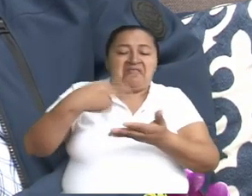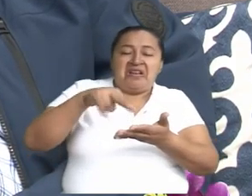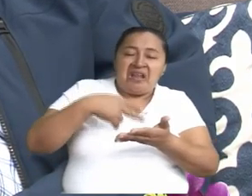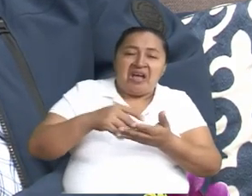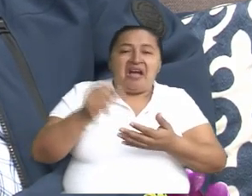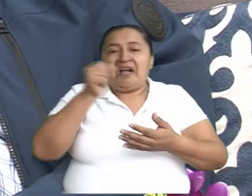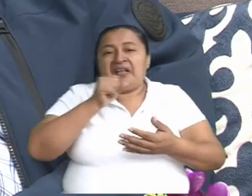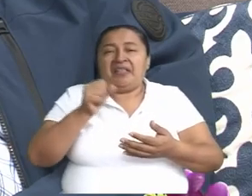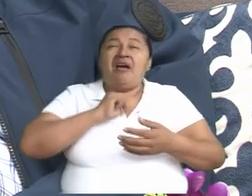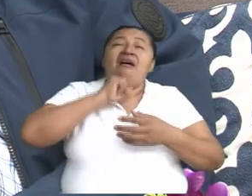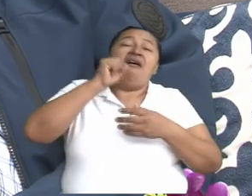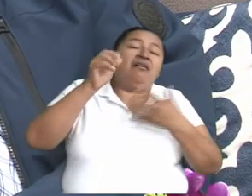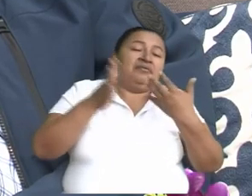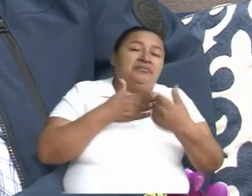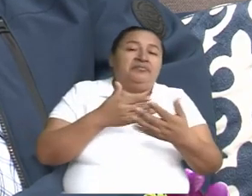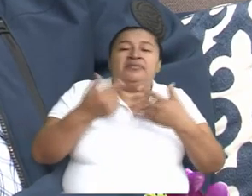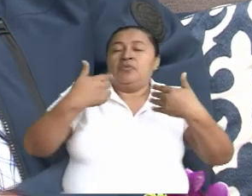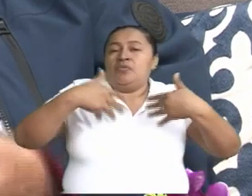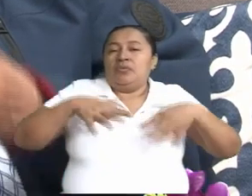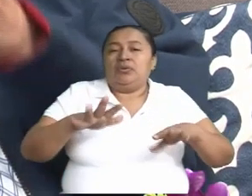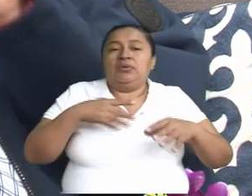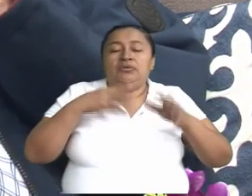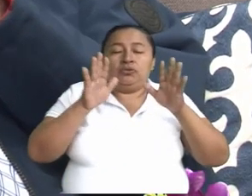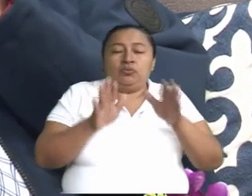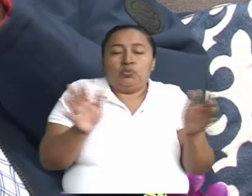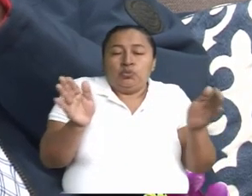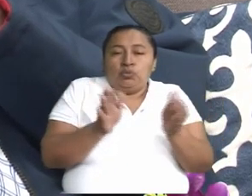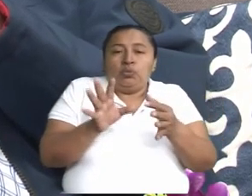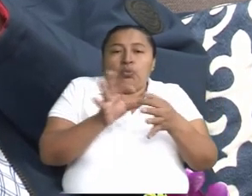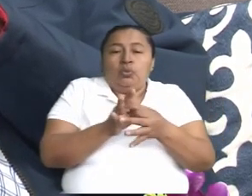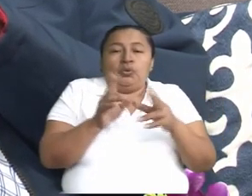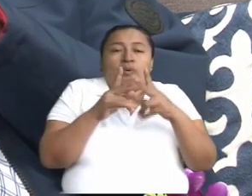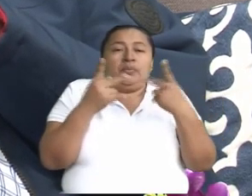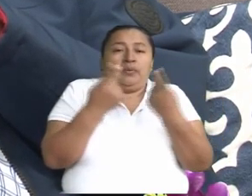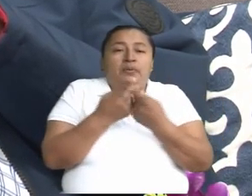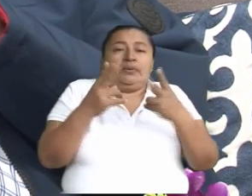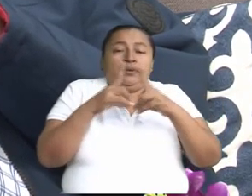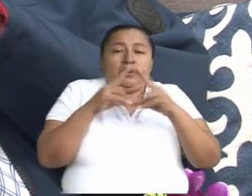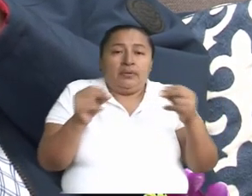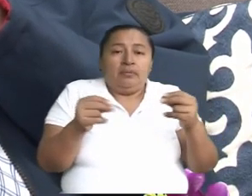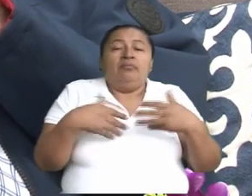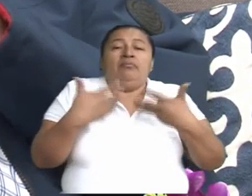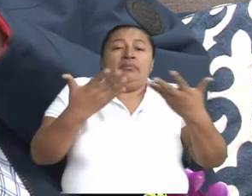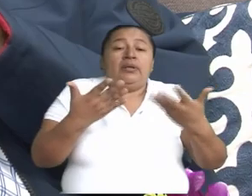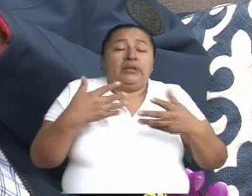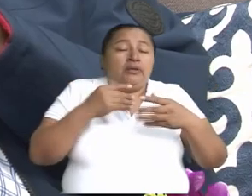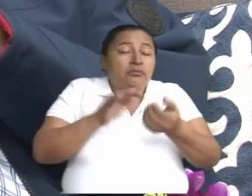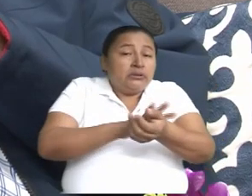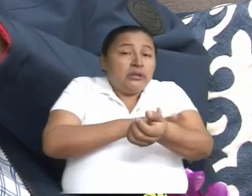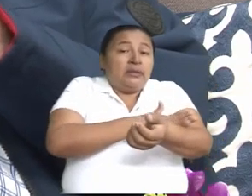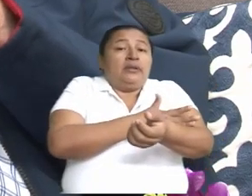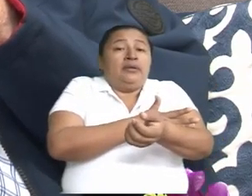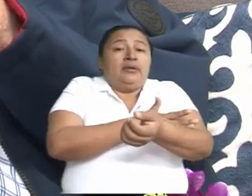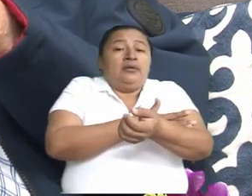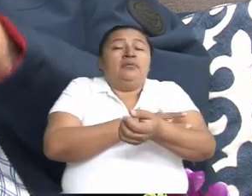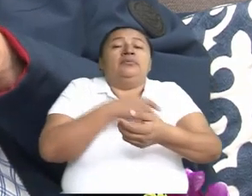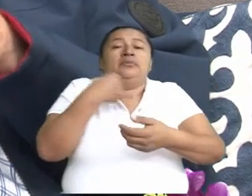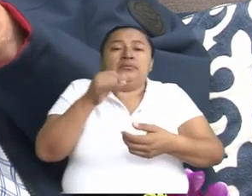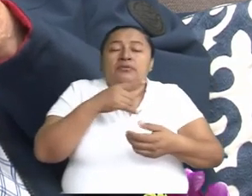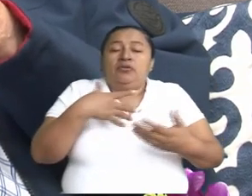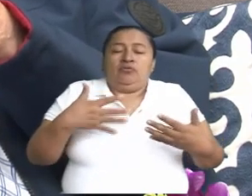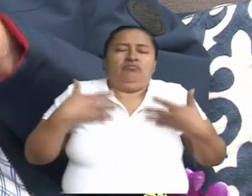a gritar, y a estar junto con el pueblo de Nicaragua para que ellos sientan el